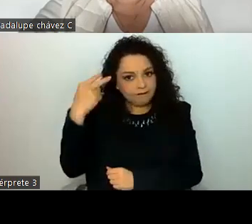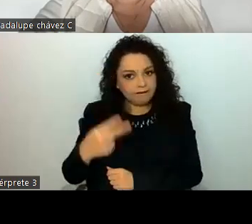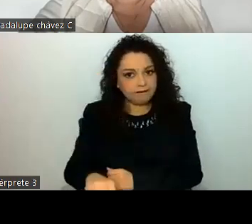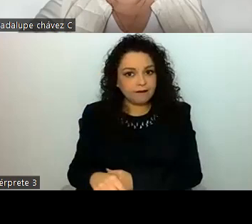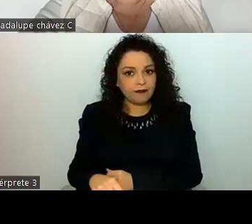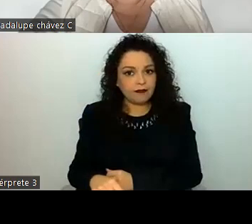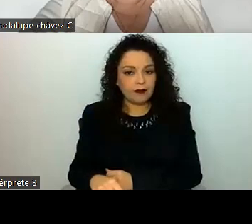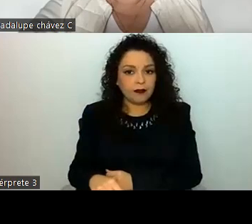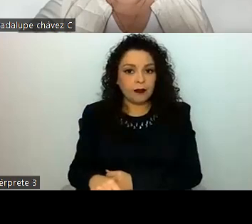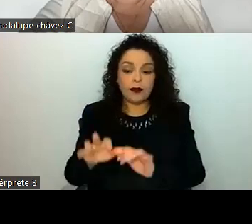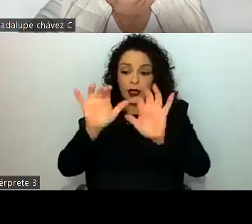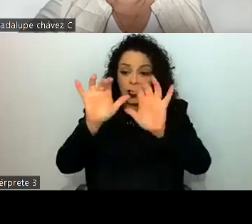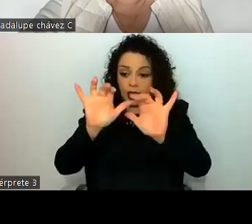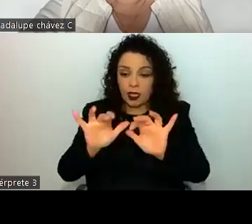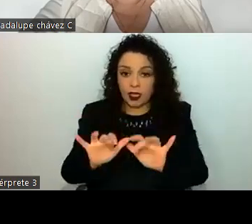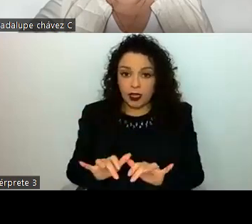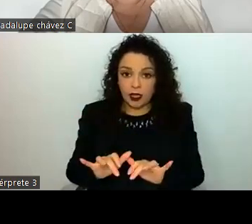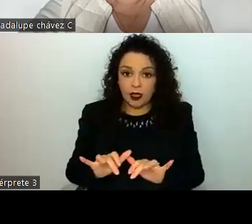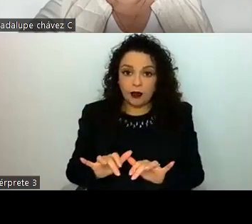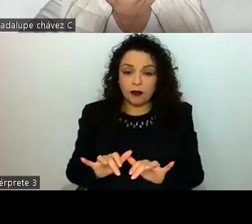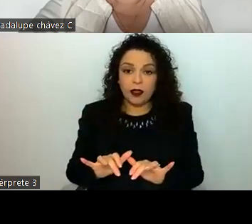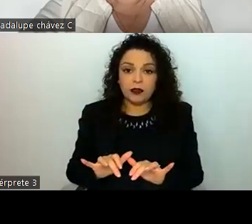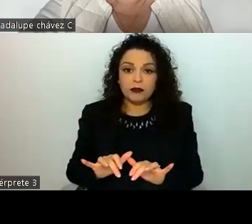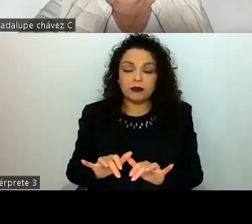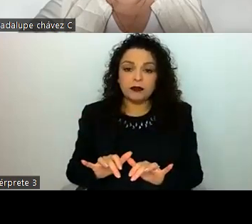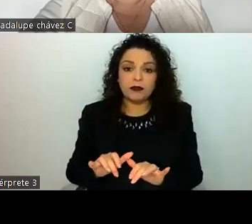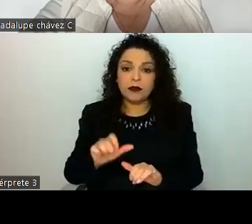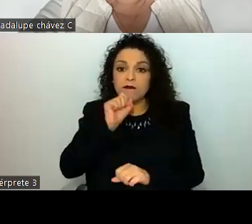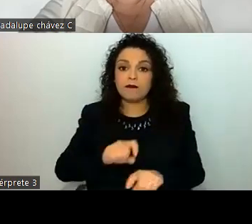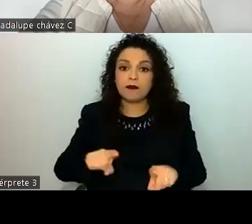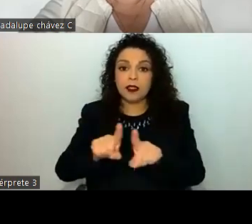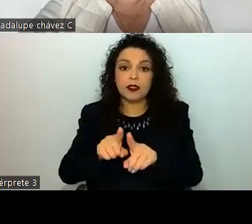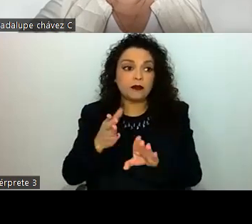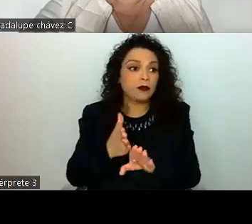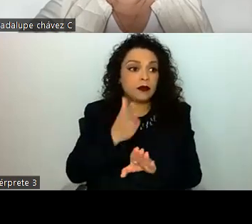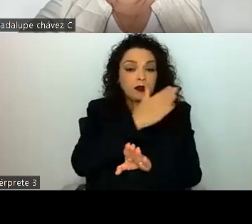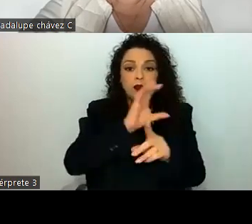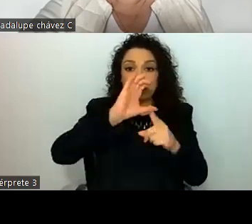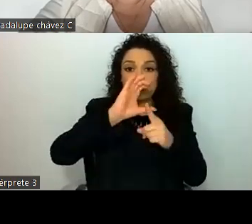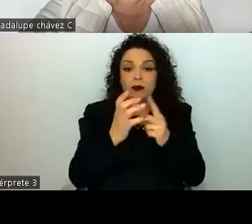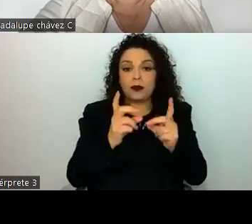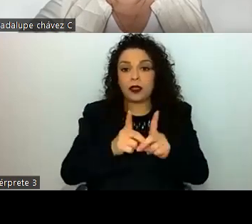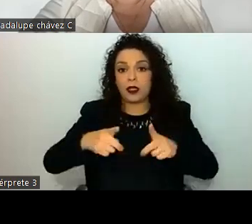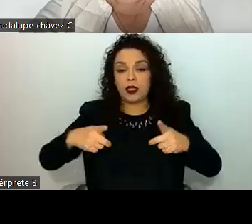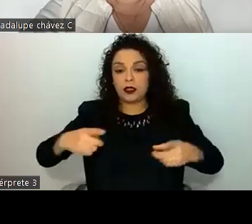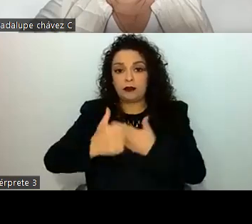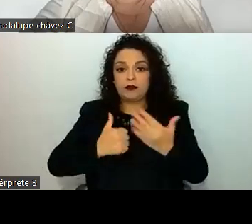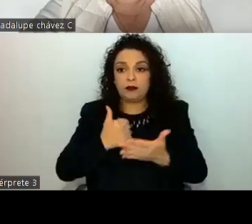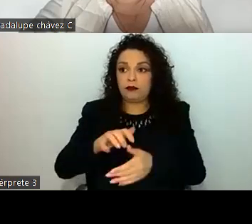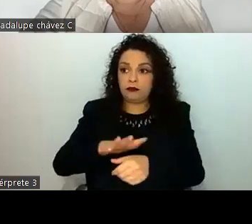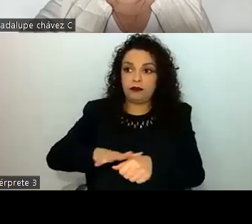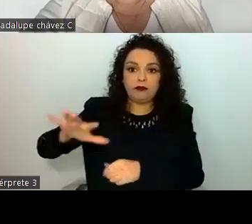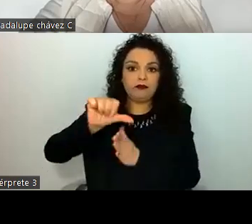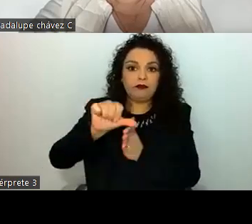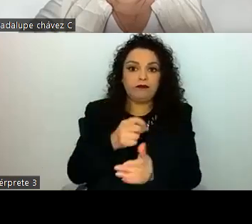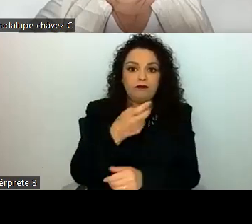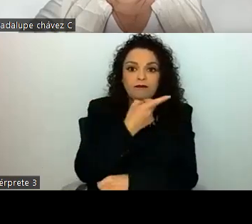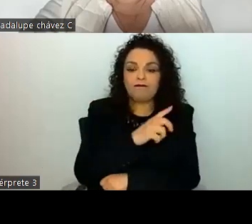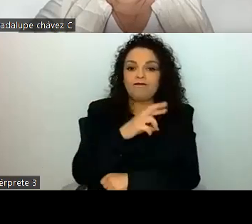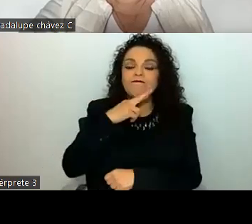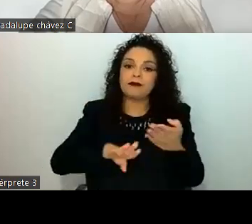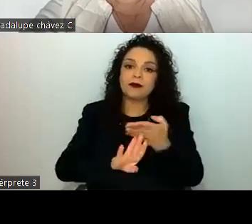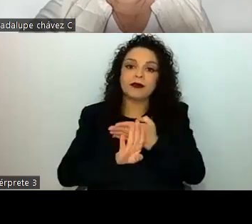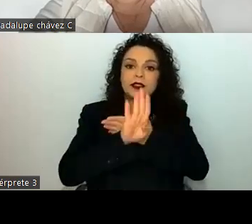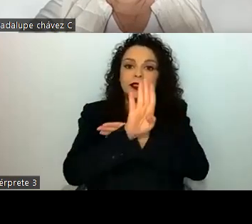presente dictamen le ocurra lo mismo que al dictamen de la Comisión de Desarrollo Urbano en el mes de diciembre, que por no desahogar